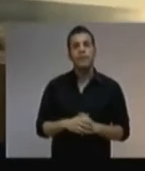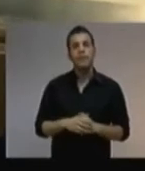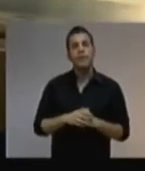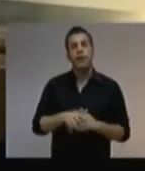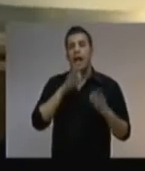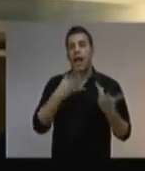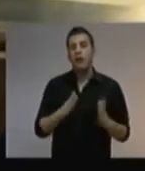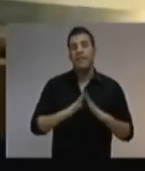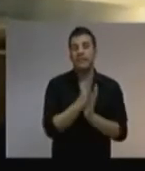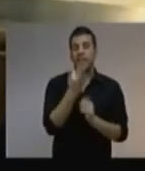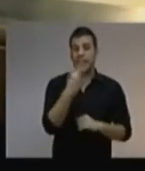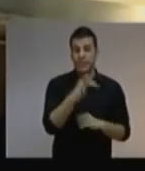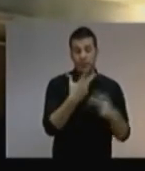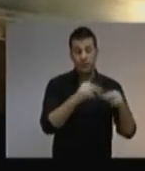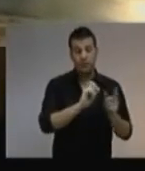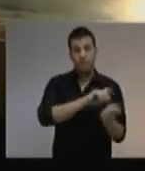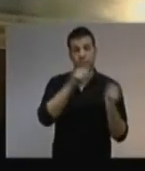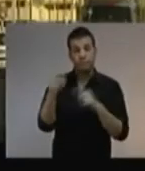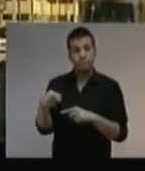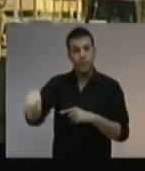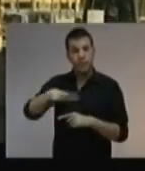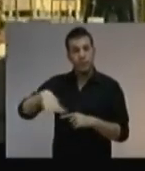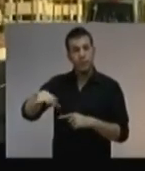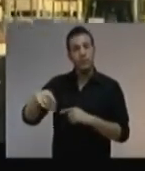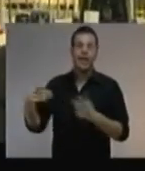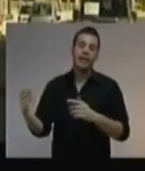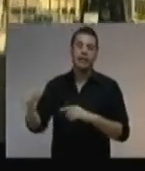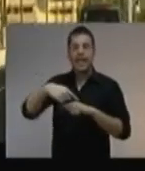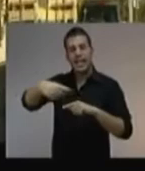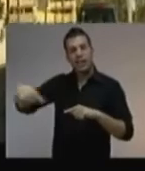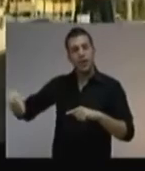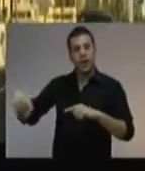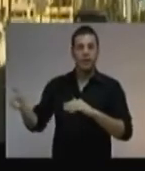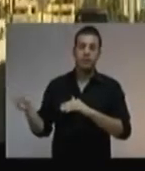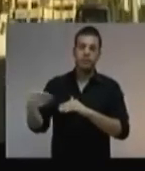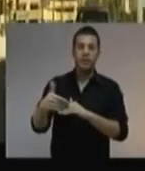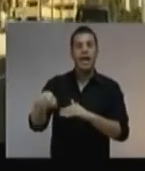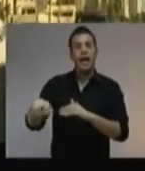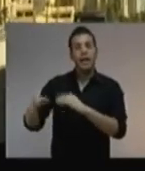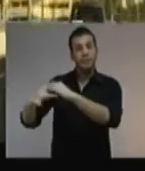Dejamos atrás el bonito barrio de San Francisco de Telde para desplazarnos hasta el litoral de Las Palmas de Gran Canaria.